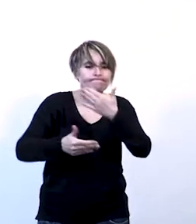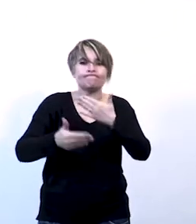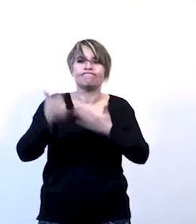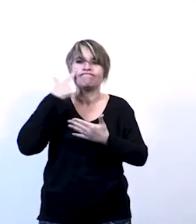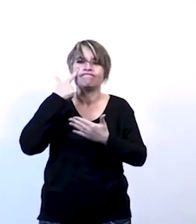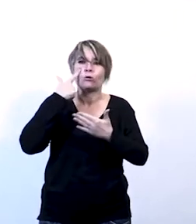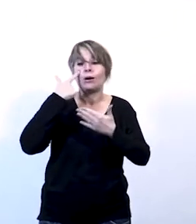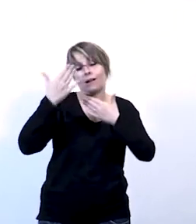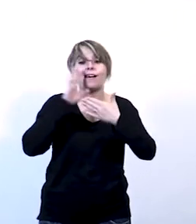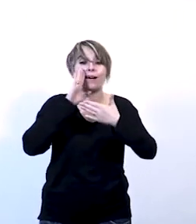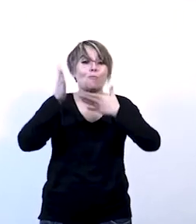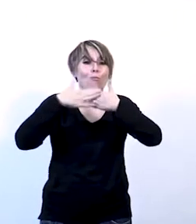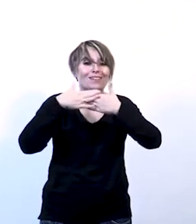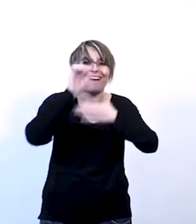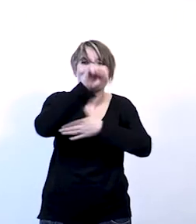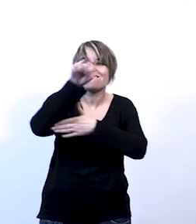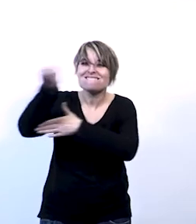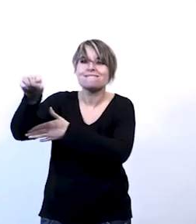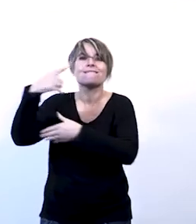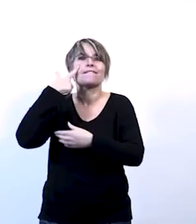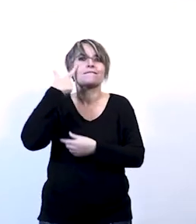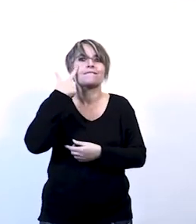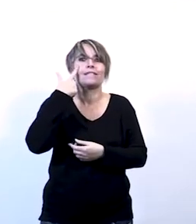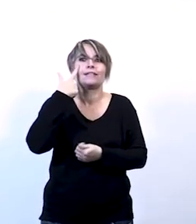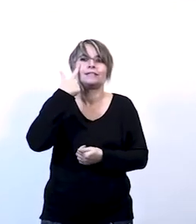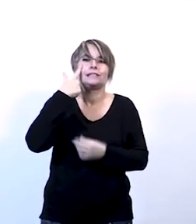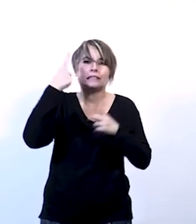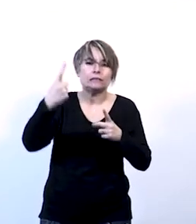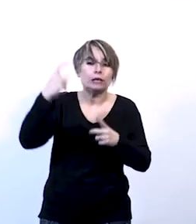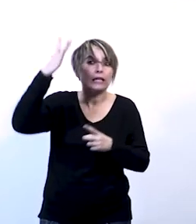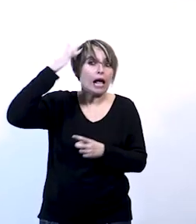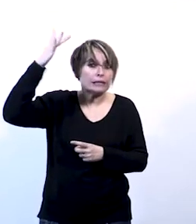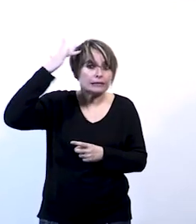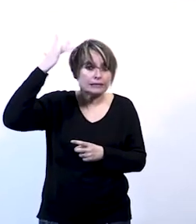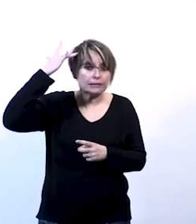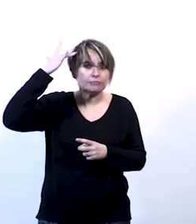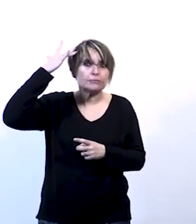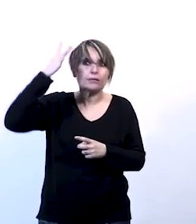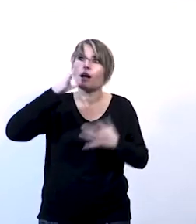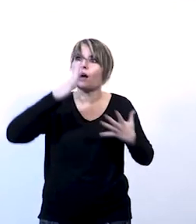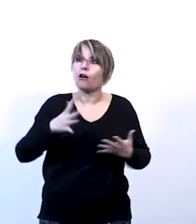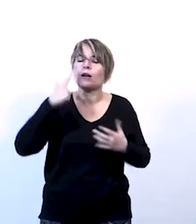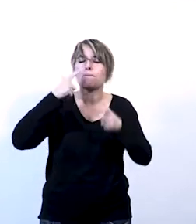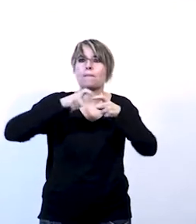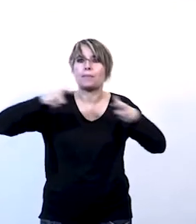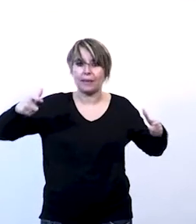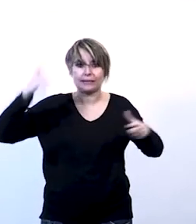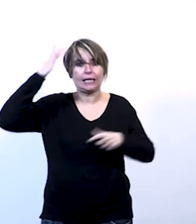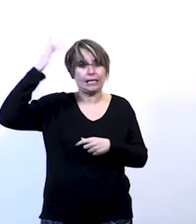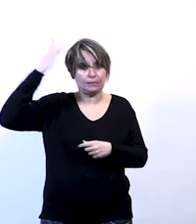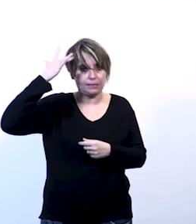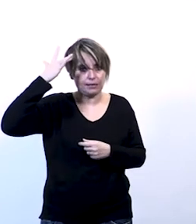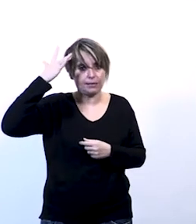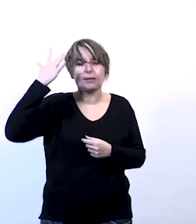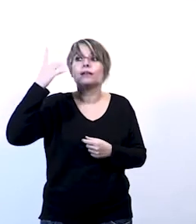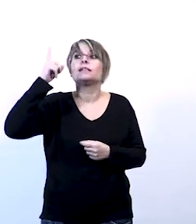tocando la puerta y seguir teniendo esas esperanzas que tenemos cada vez más. Bueno, pero